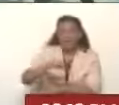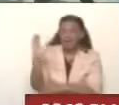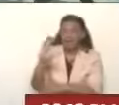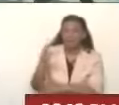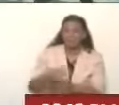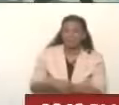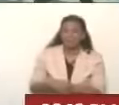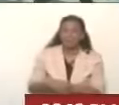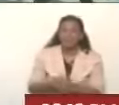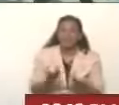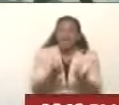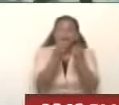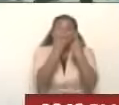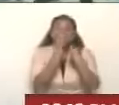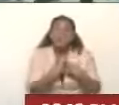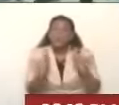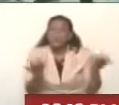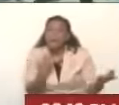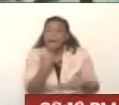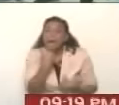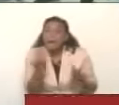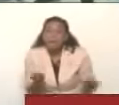pregunta.